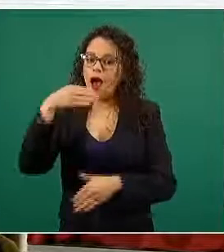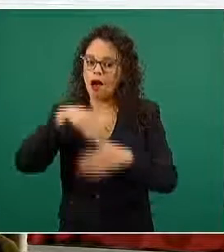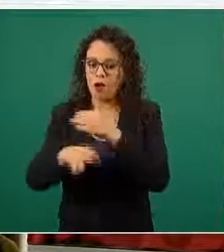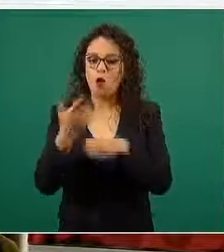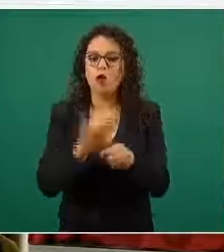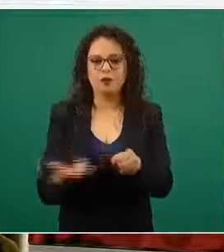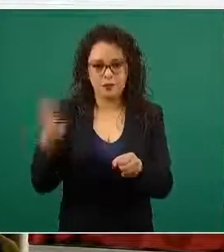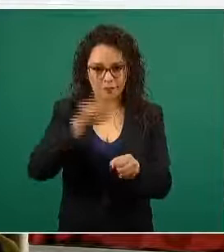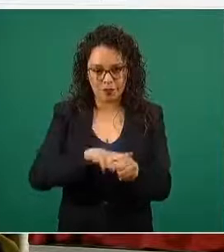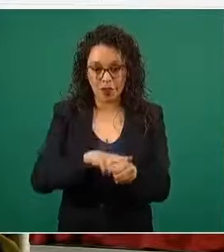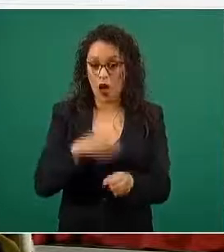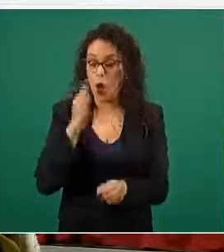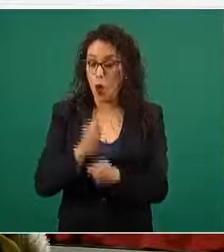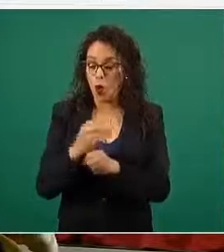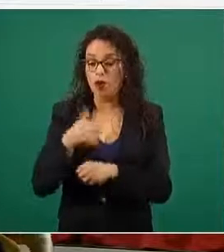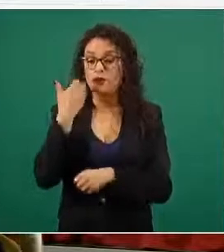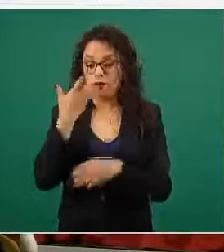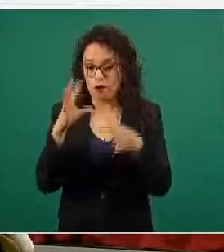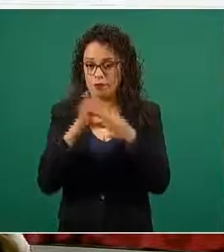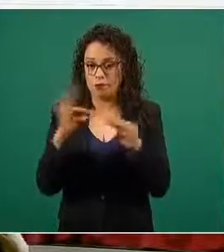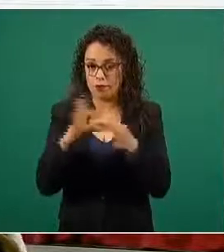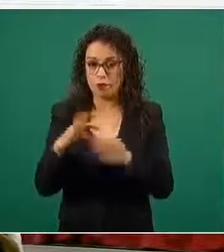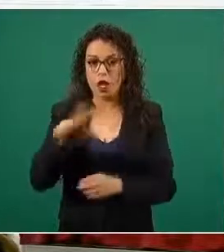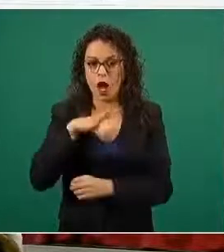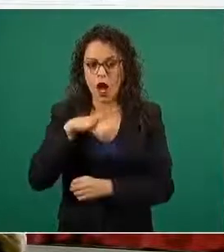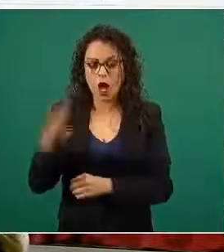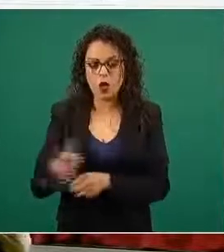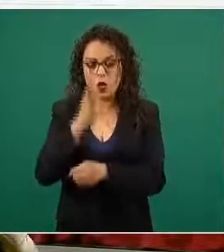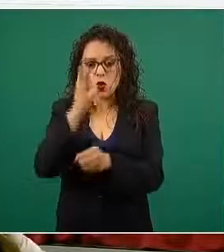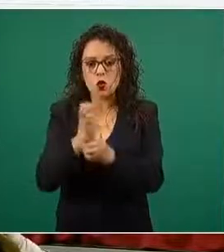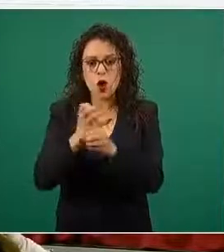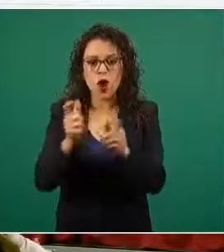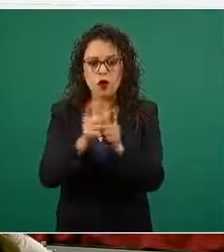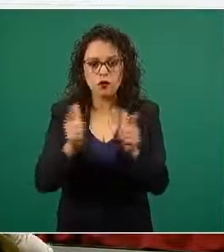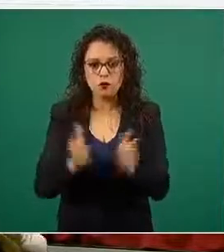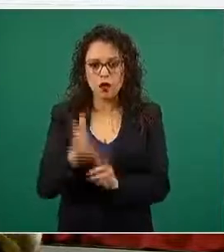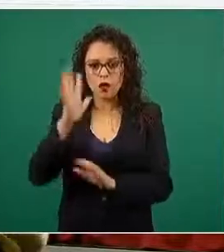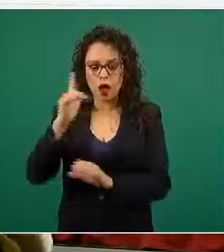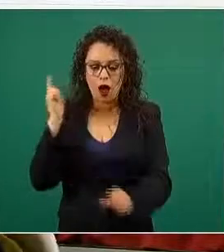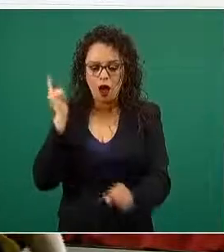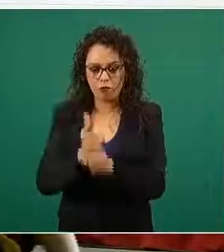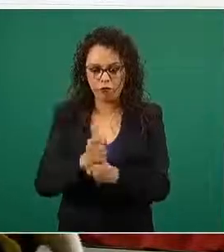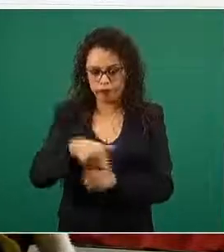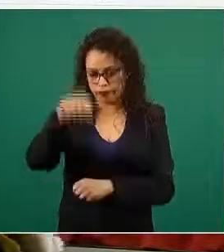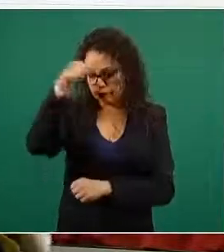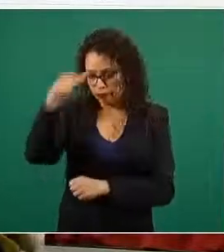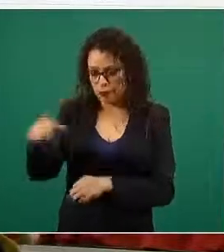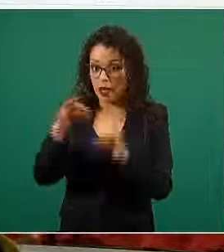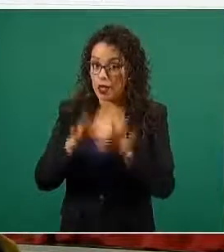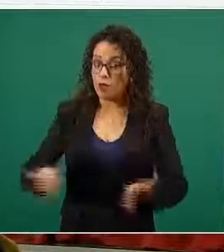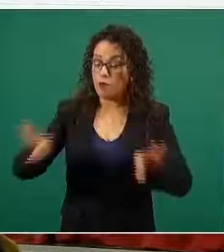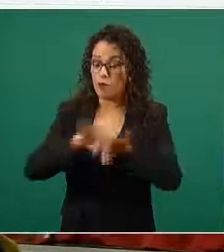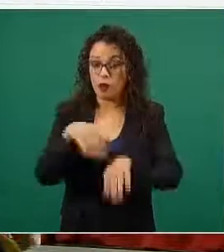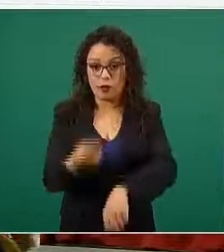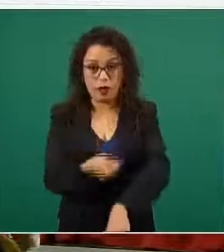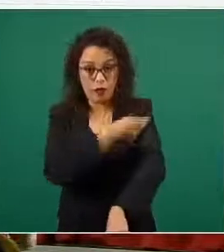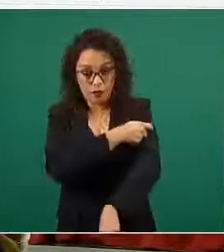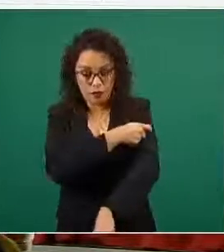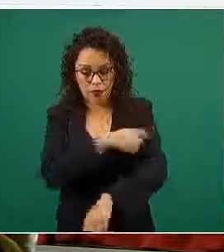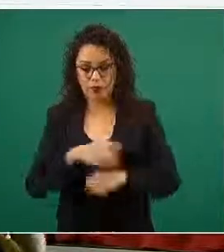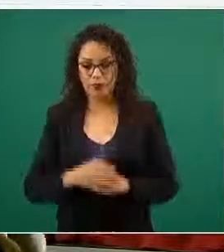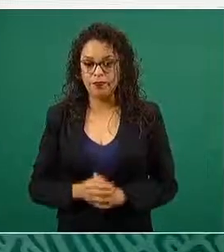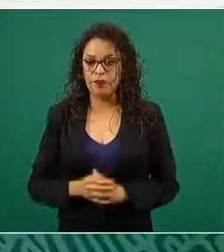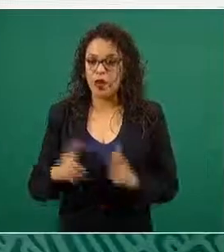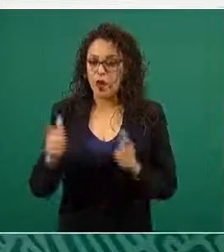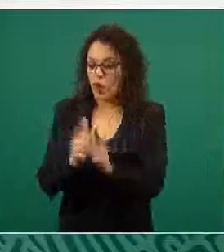Aquí aprovecho para comentar, hay un cuarto grupo identificado donde la vacunación va a ser relevante. El grupo técnicamente